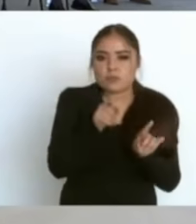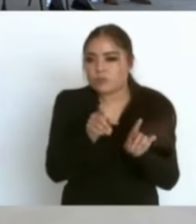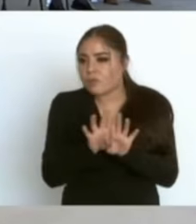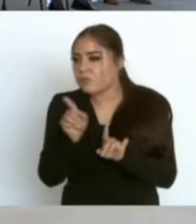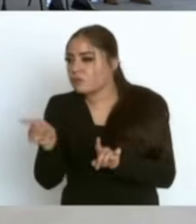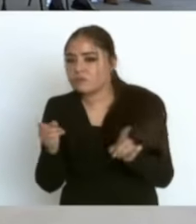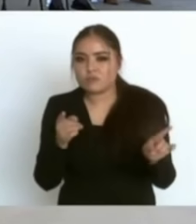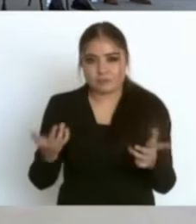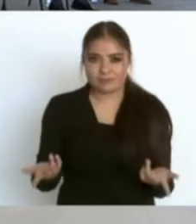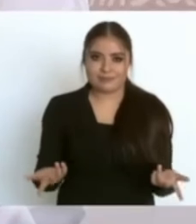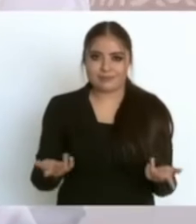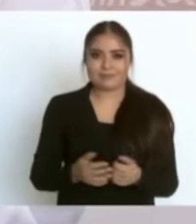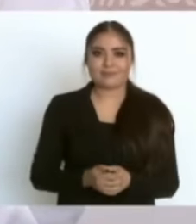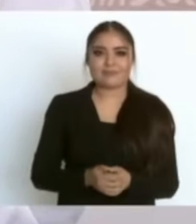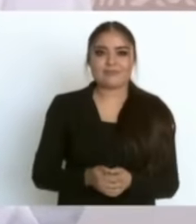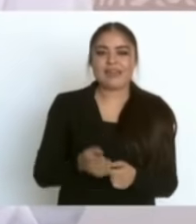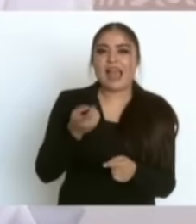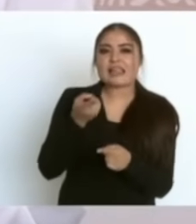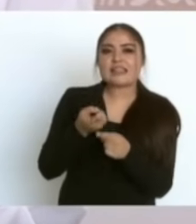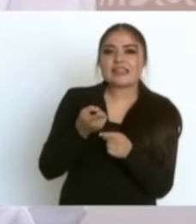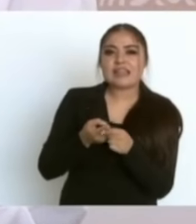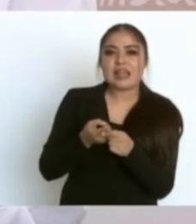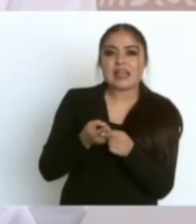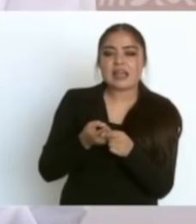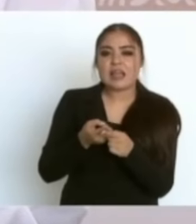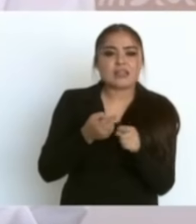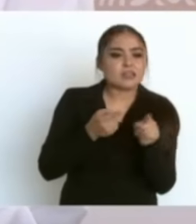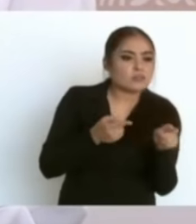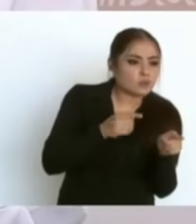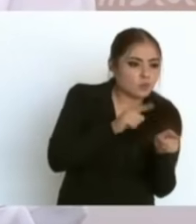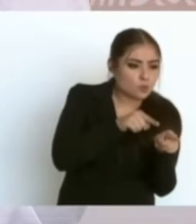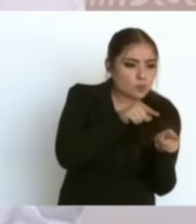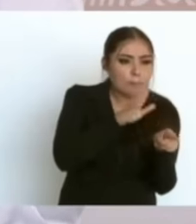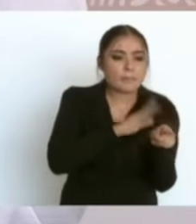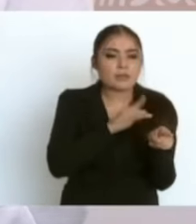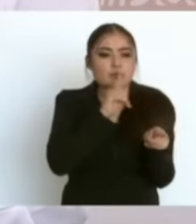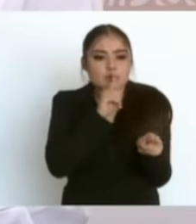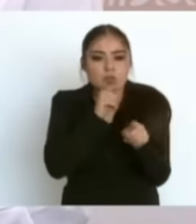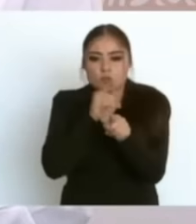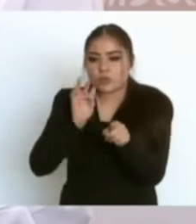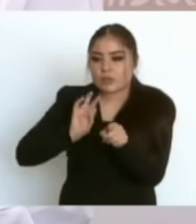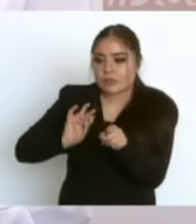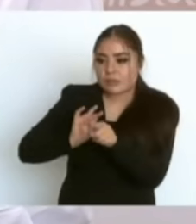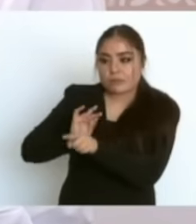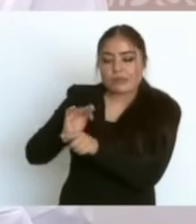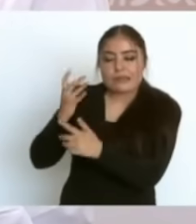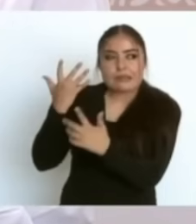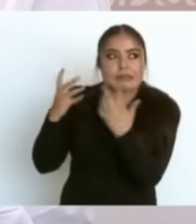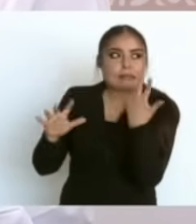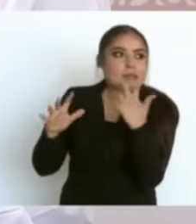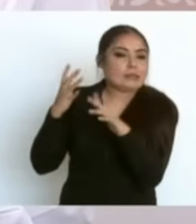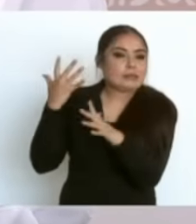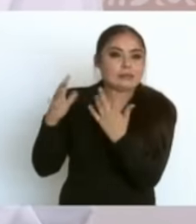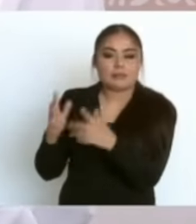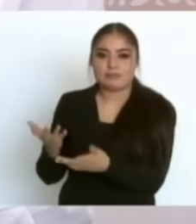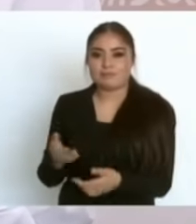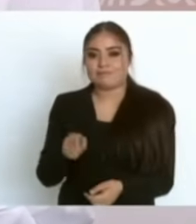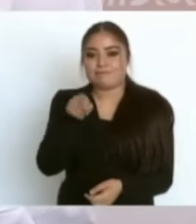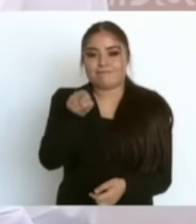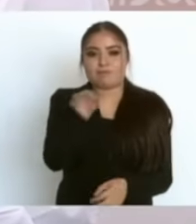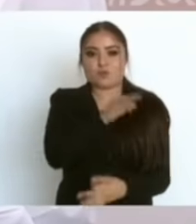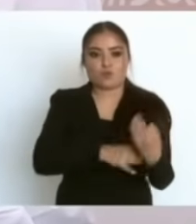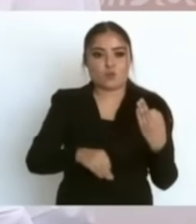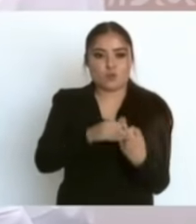este quién es más callado más tranquilo quién es más rebelde y todos